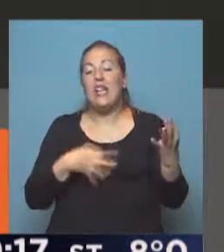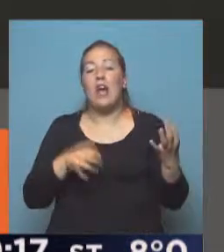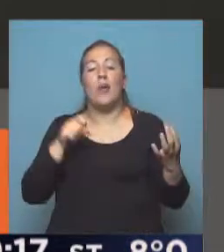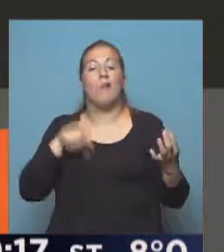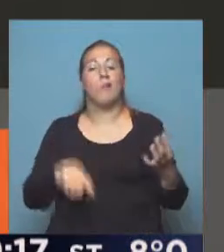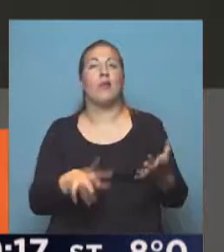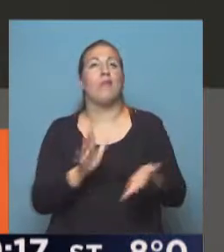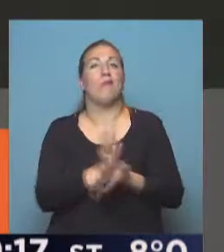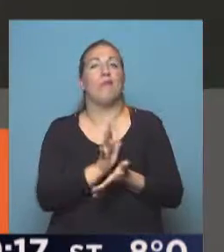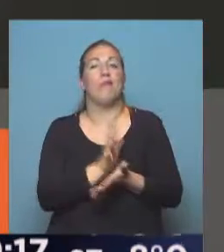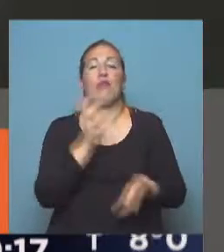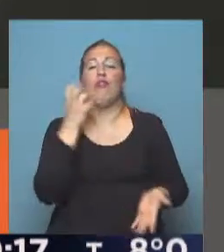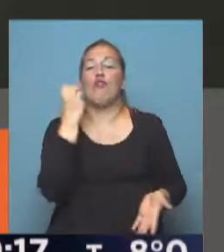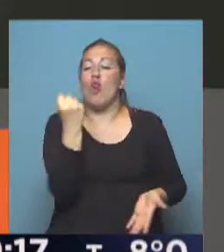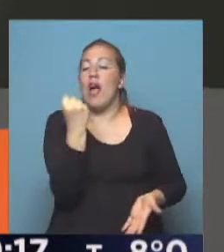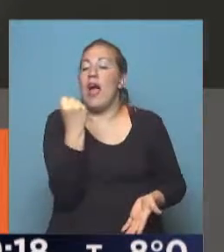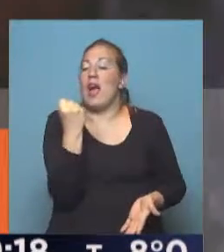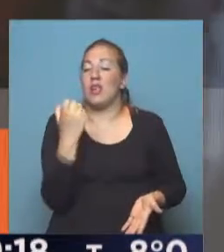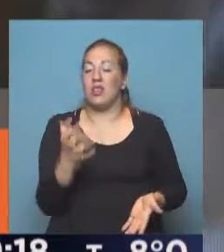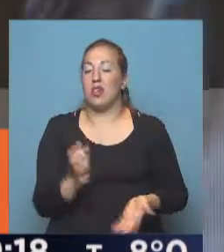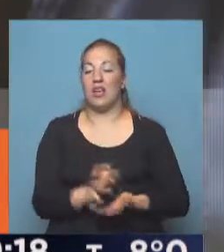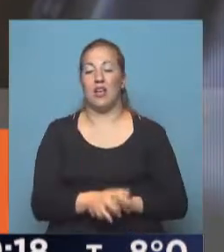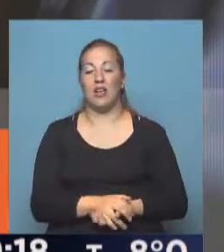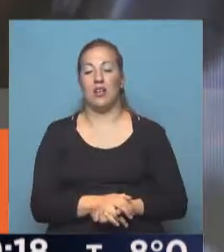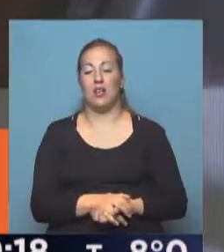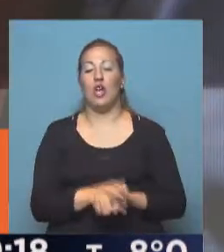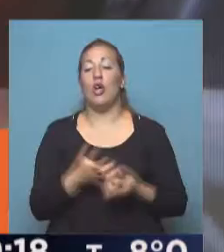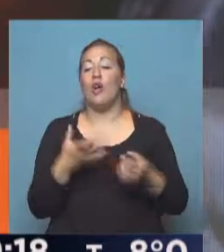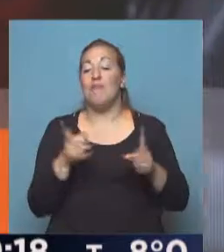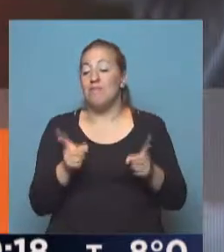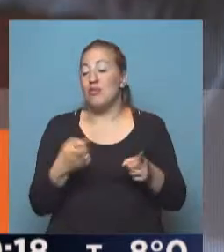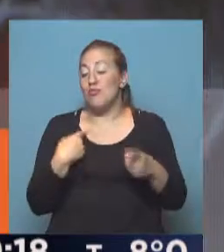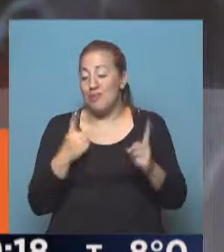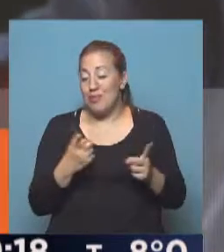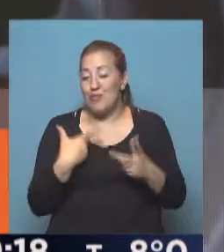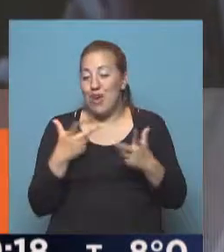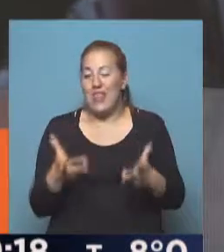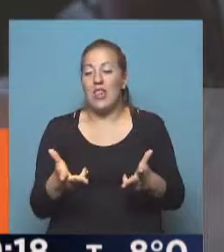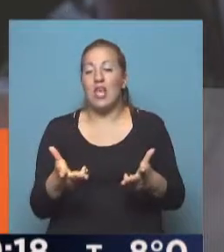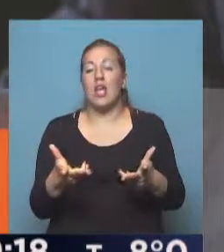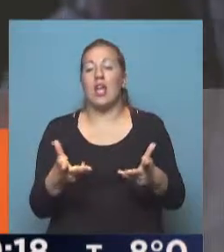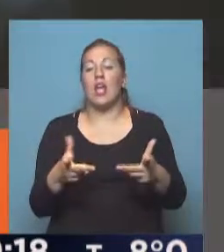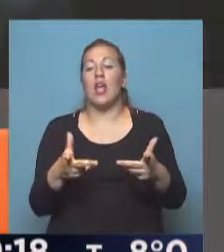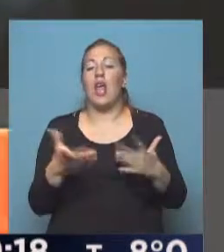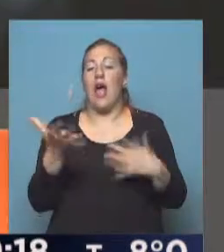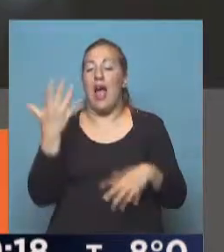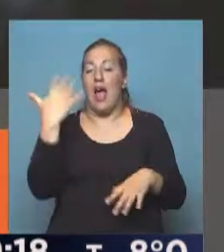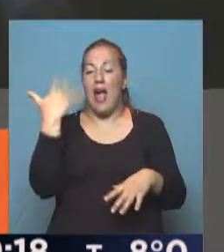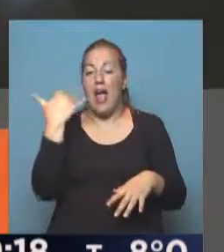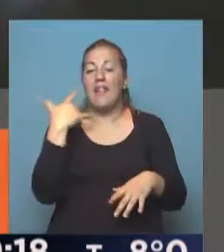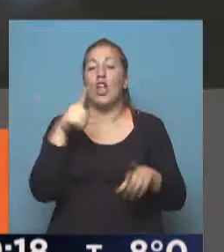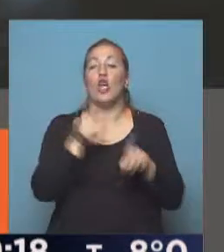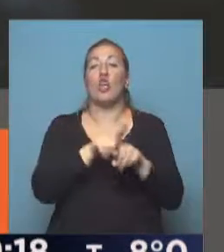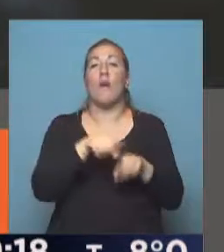fuerte como como le dije para mí así como se hizo a caballo la patria